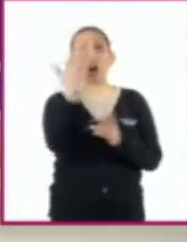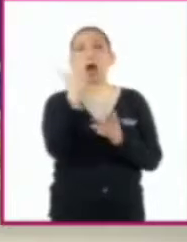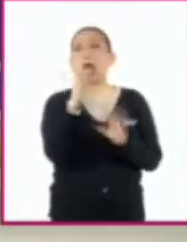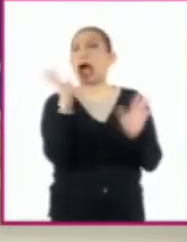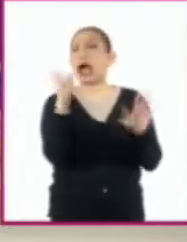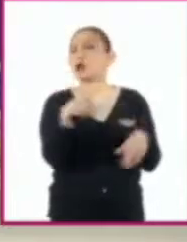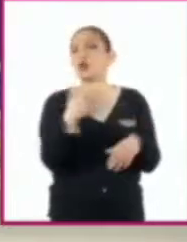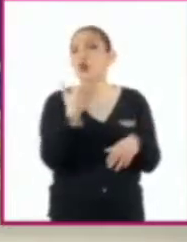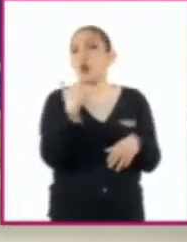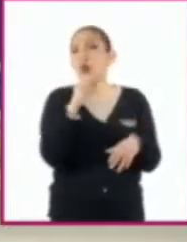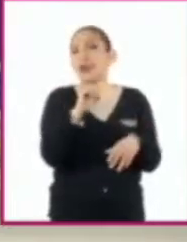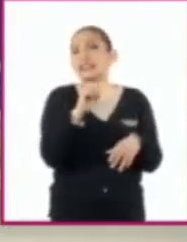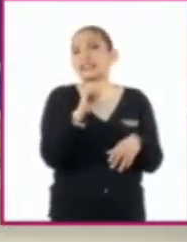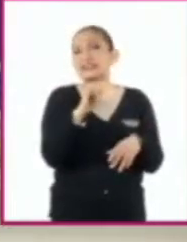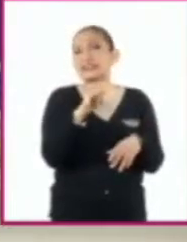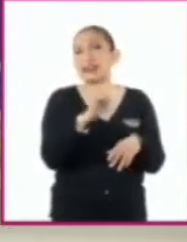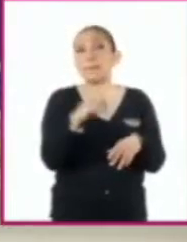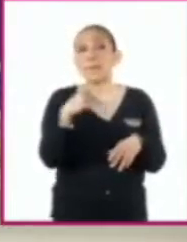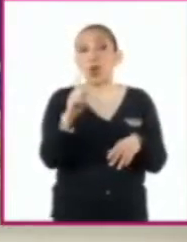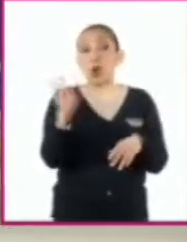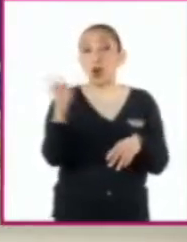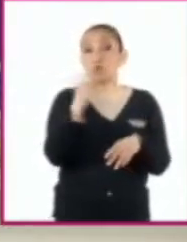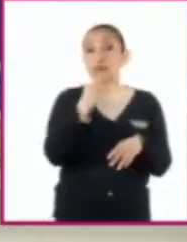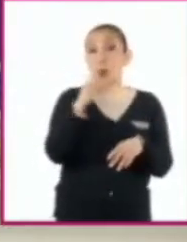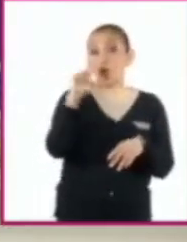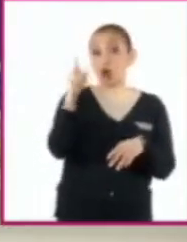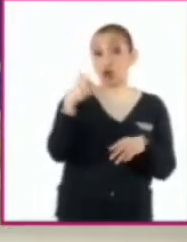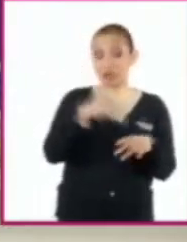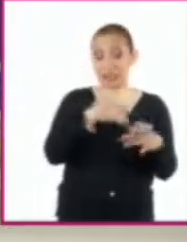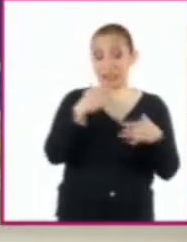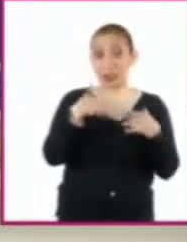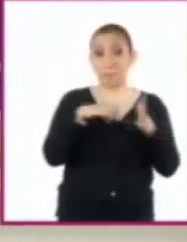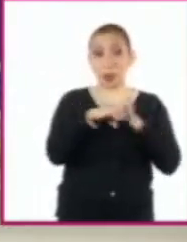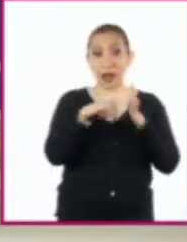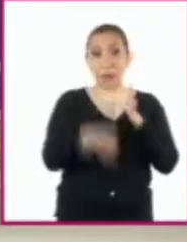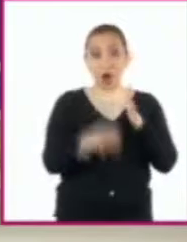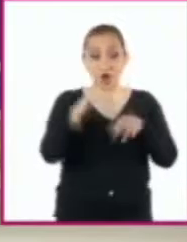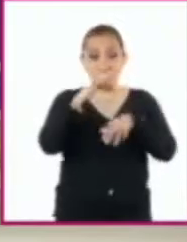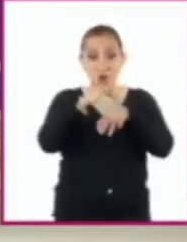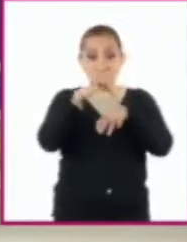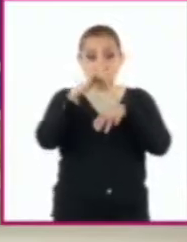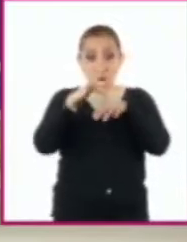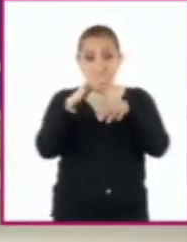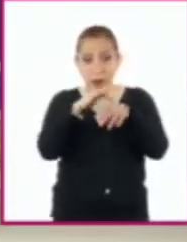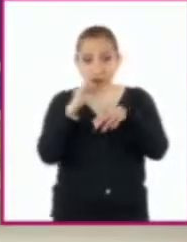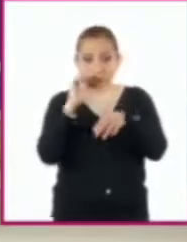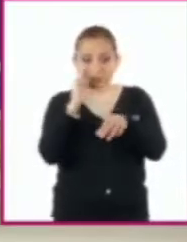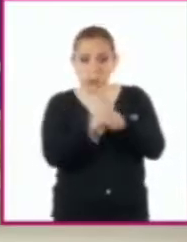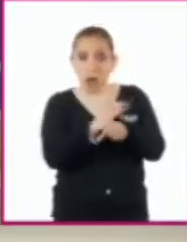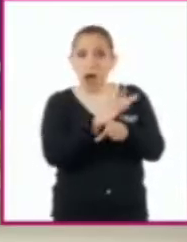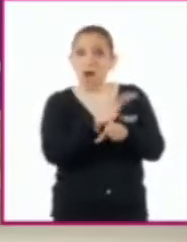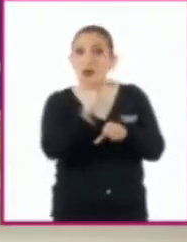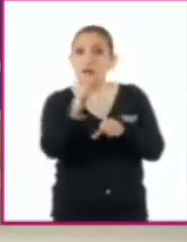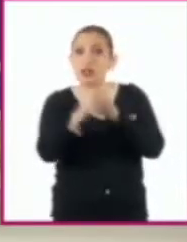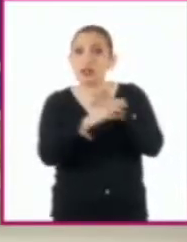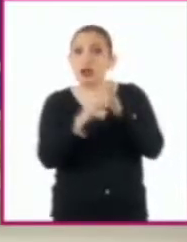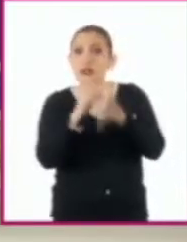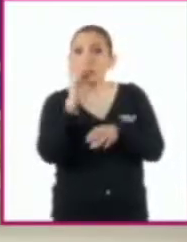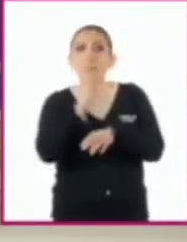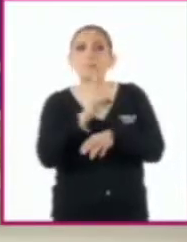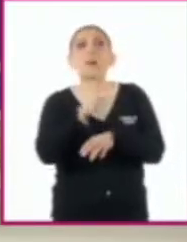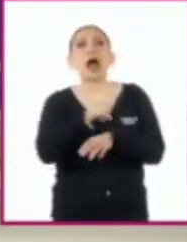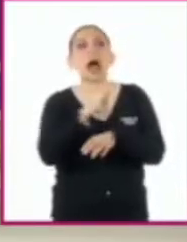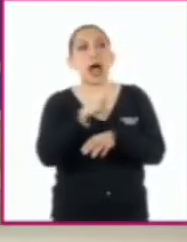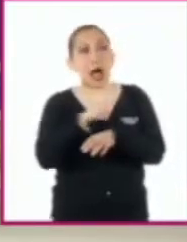no existe. Sin embargo, al utilizar otros sentidos, como el tacto, nos percatamos de que hay otras maneras de